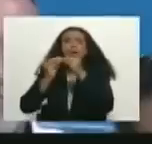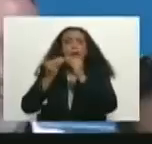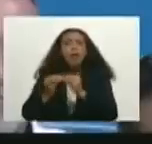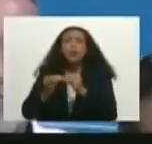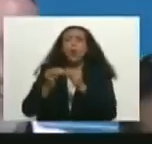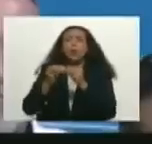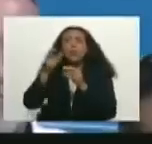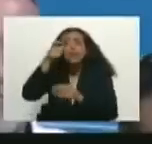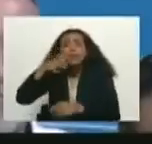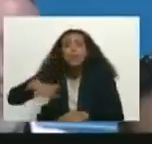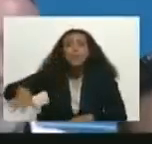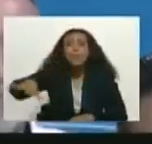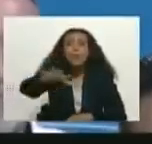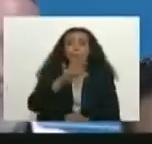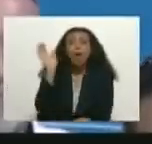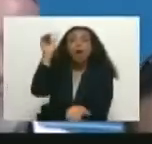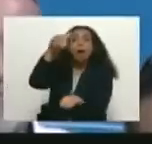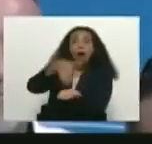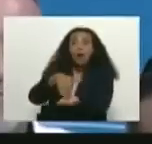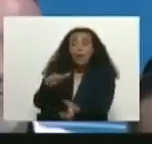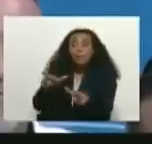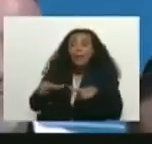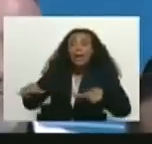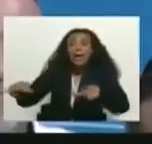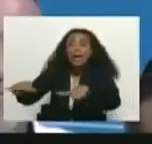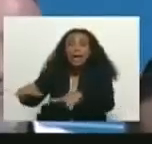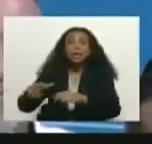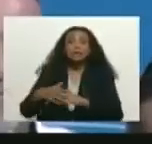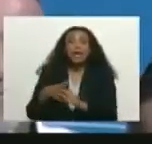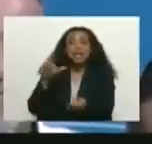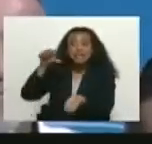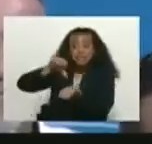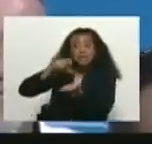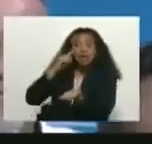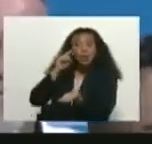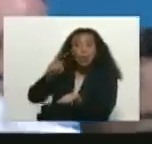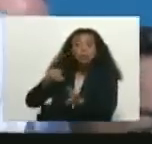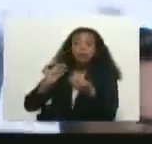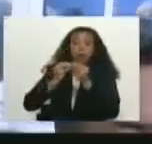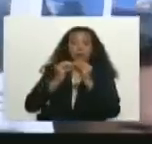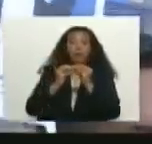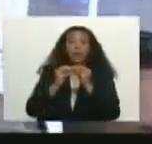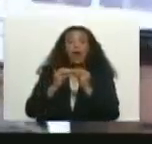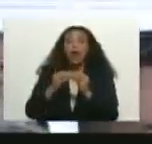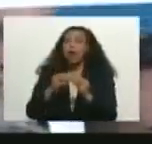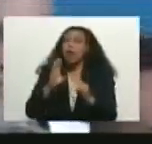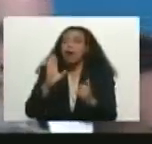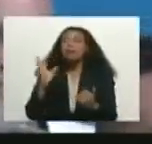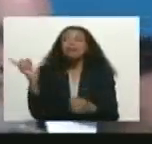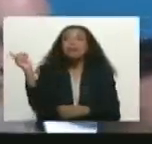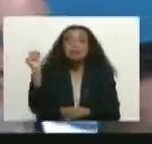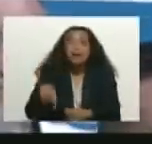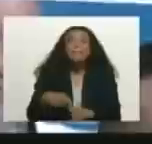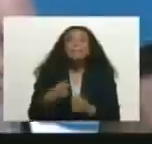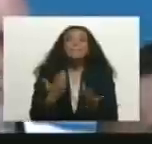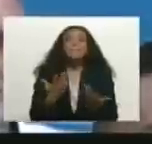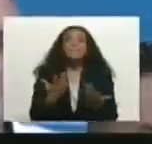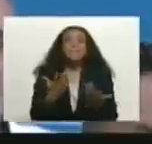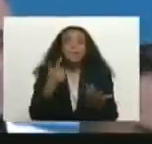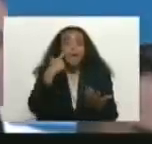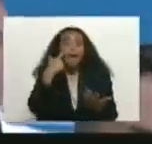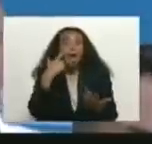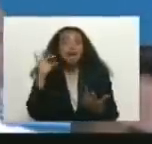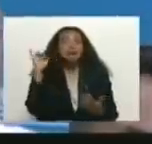esa población. Entonces, recuperar la iglesia es el centro de acción para la recuperación. La otra que está calientica es esta en